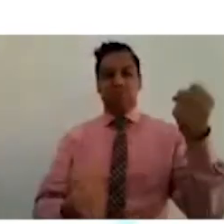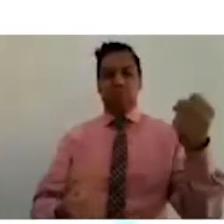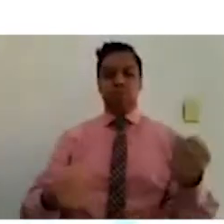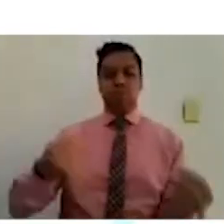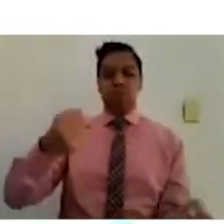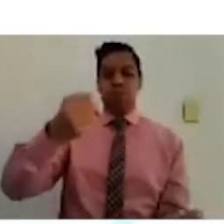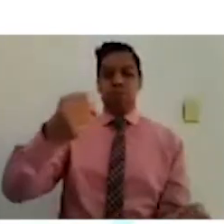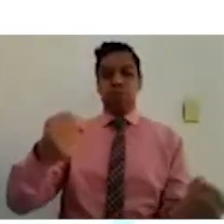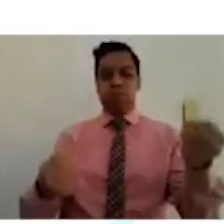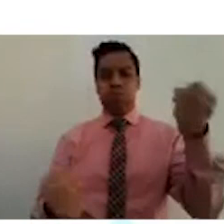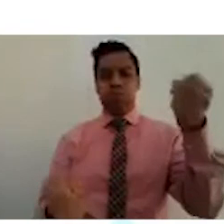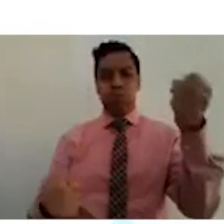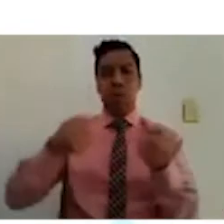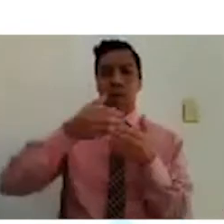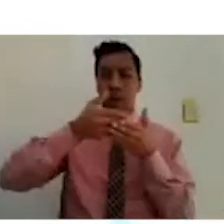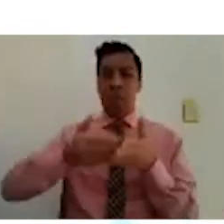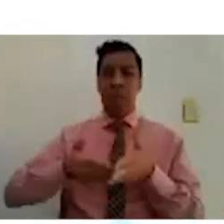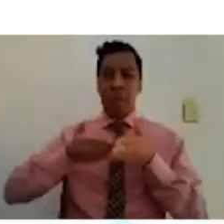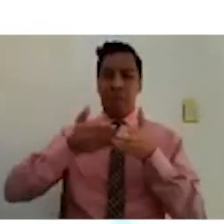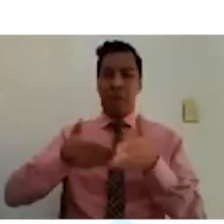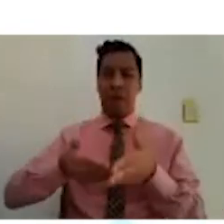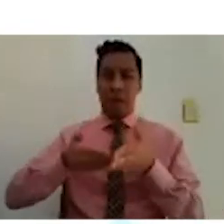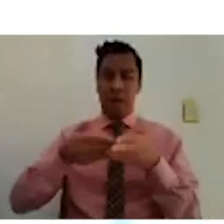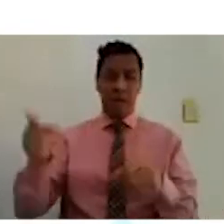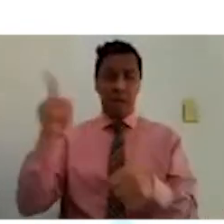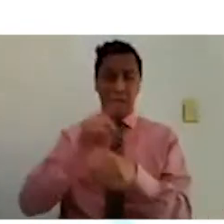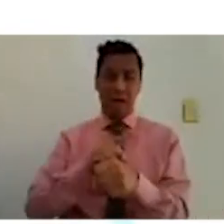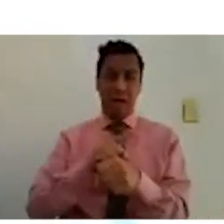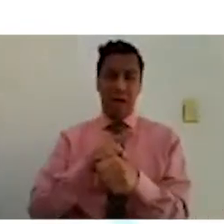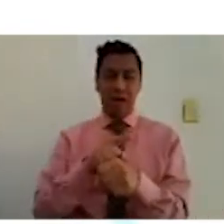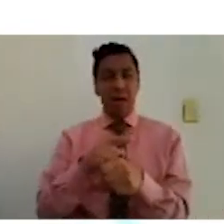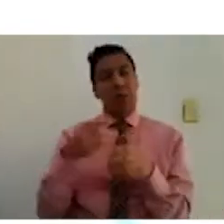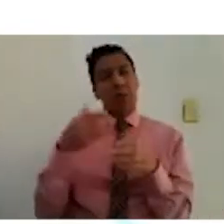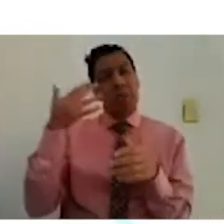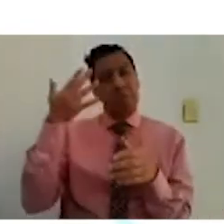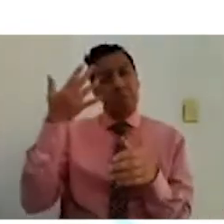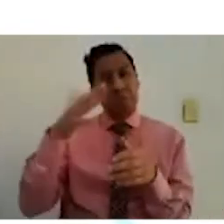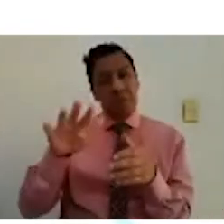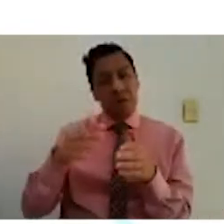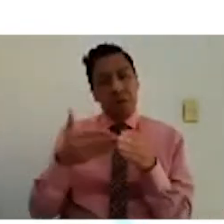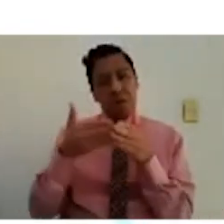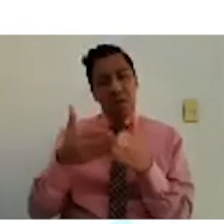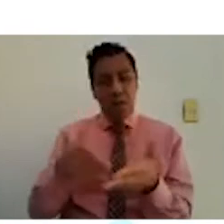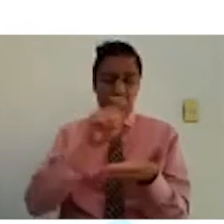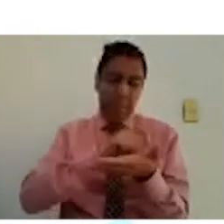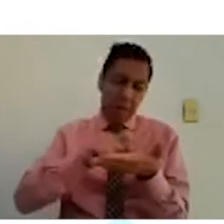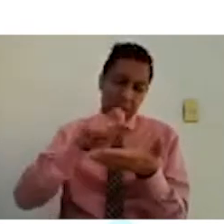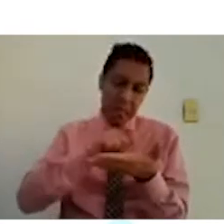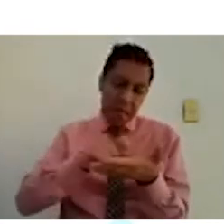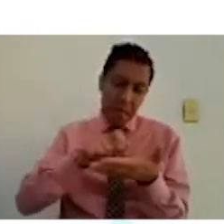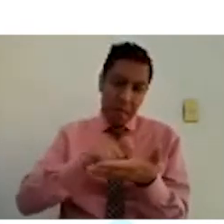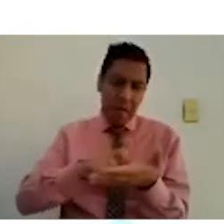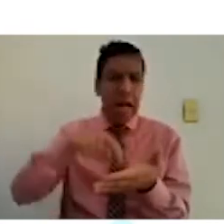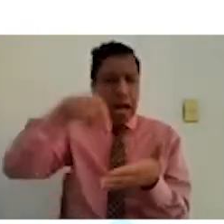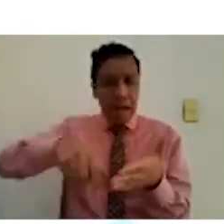llegar al día de décimo de navegación, fecha en que se han visto ratas en el barco, escribe el capitán, y por lo